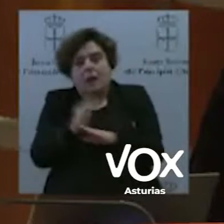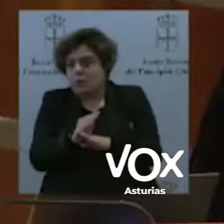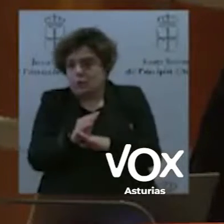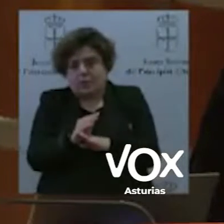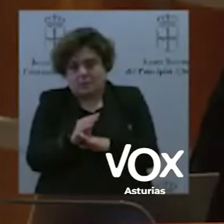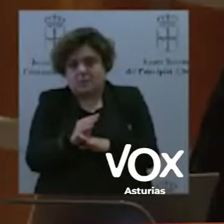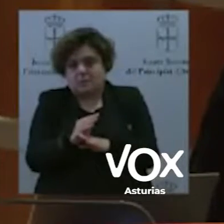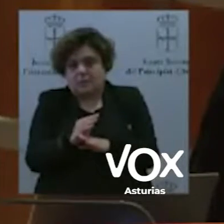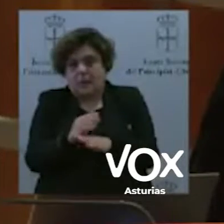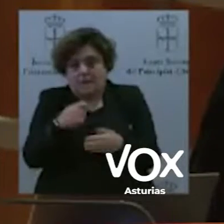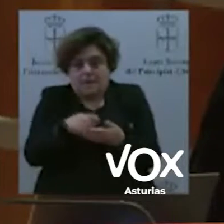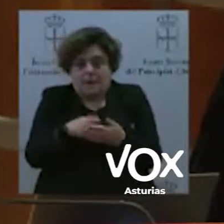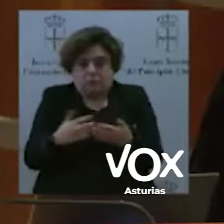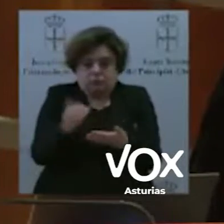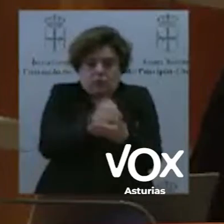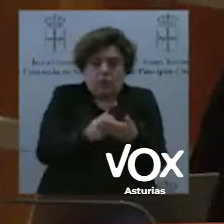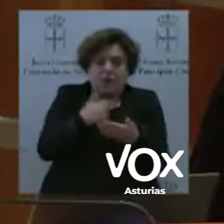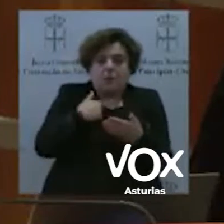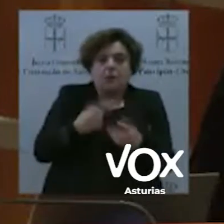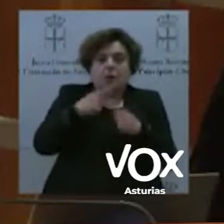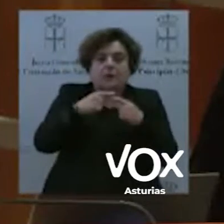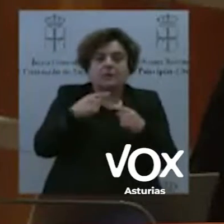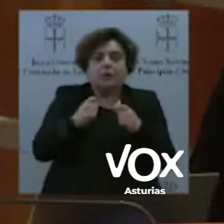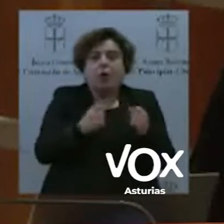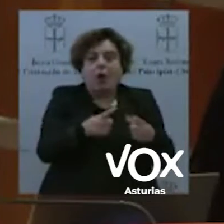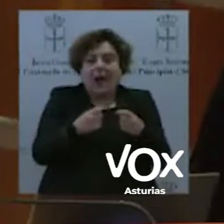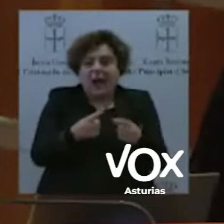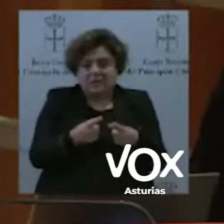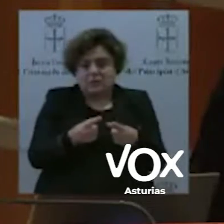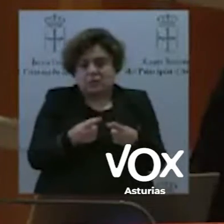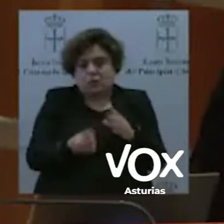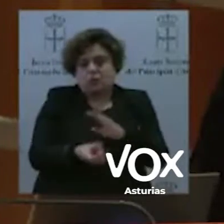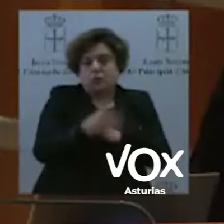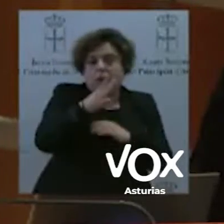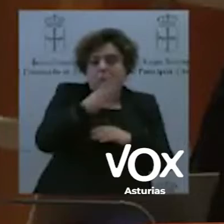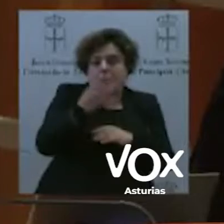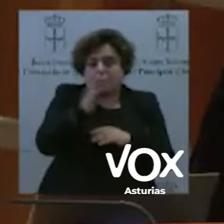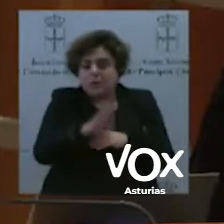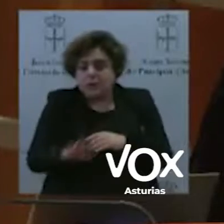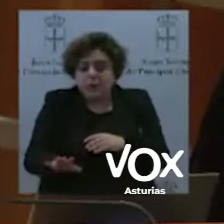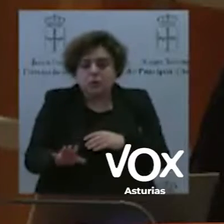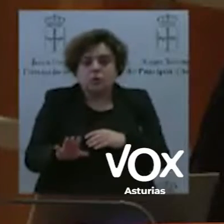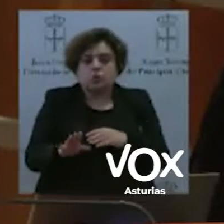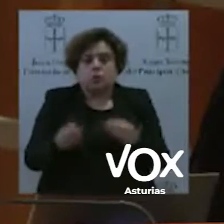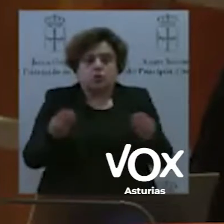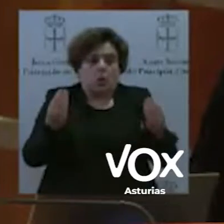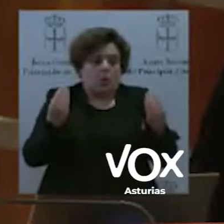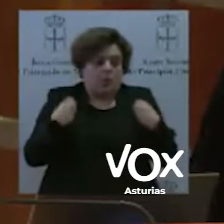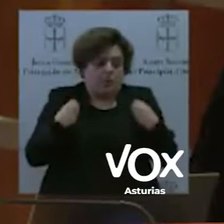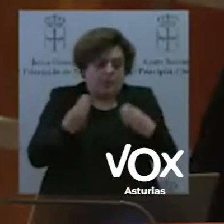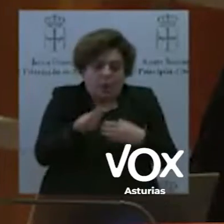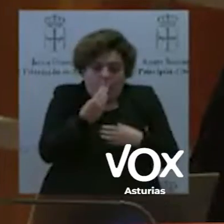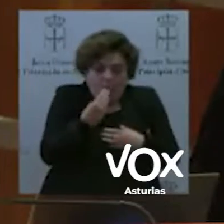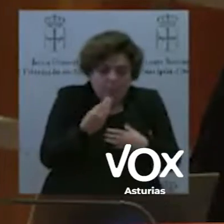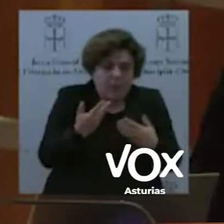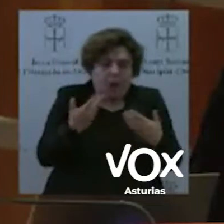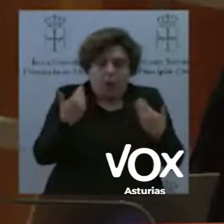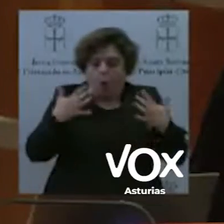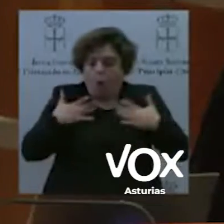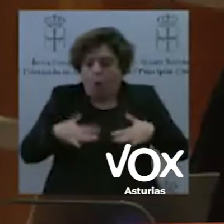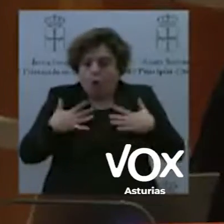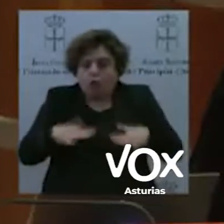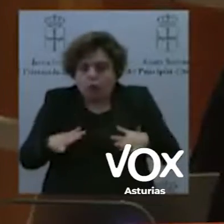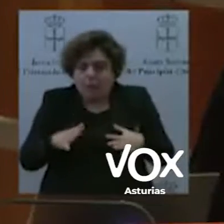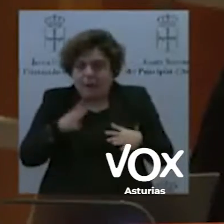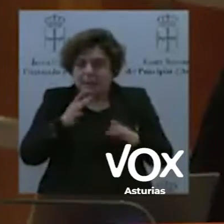les genera un menor, como su manutención o la ropa, que desde siempre va a cargo del acogedor. No entendemos que esas familias tengan